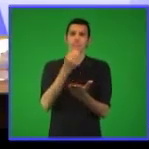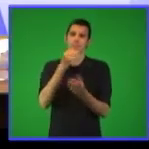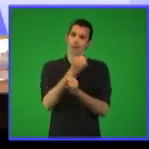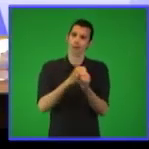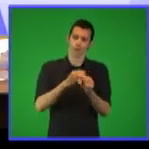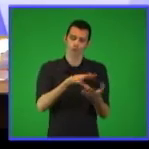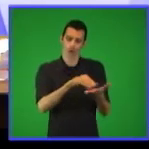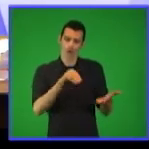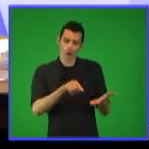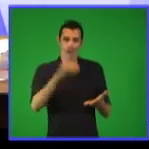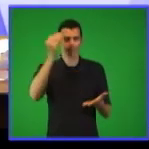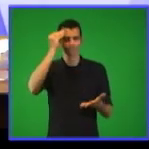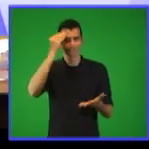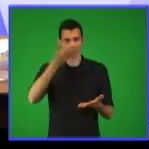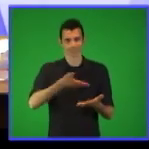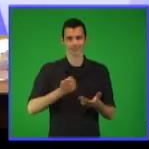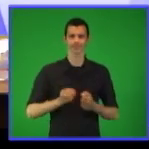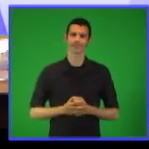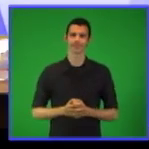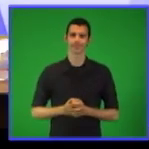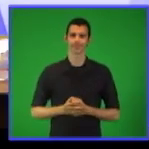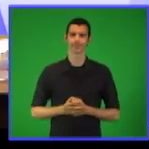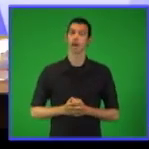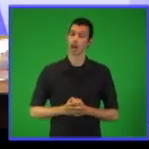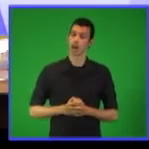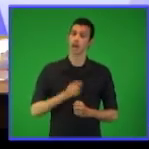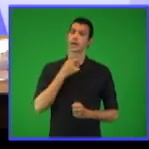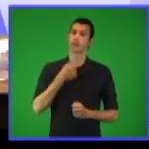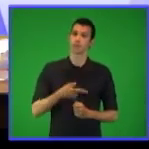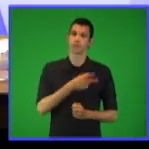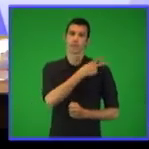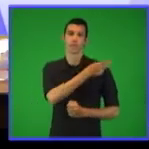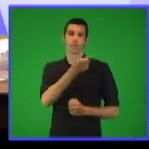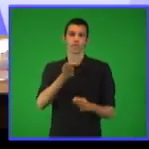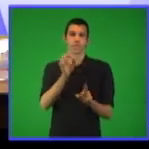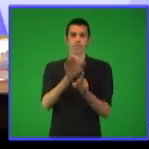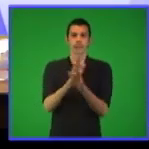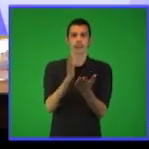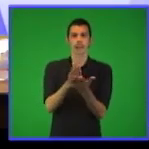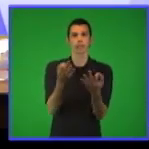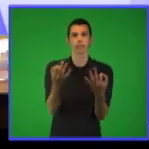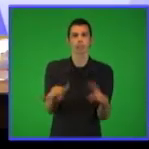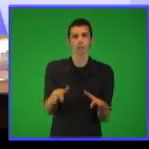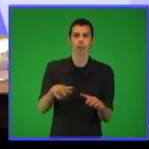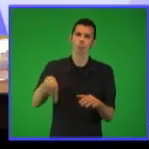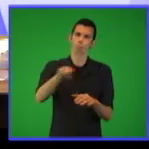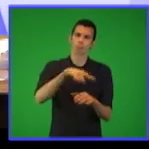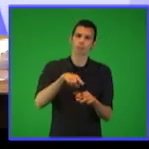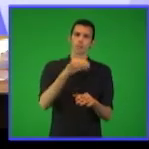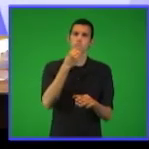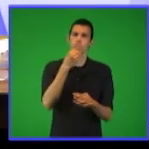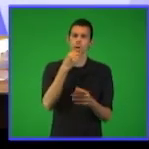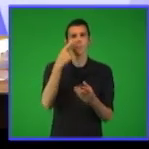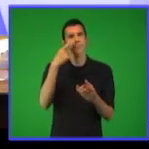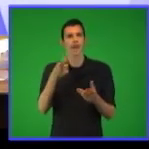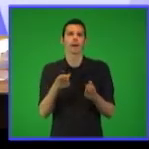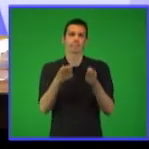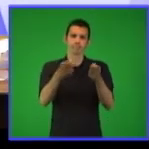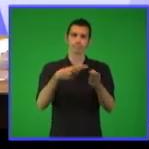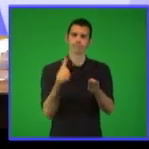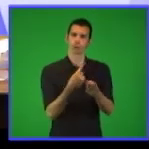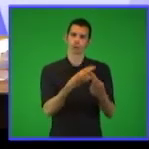a recibir. Sus profesores tendrán en cuenta para su calificación en primer lugar la